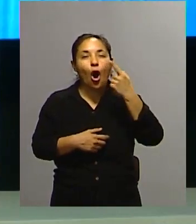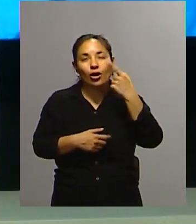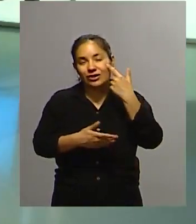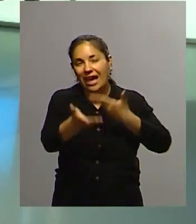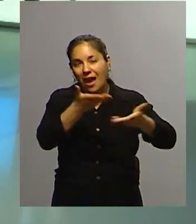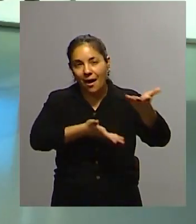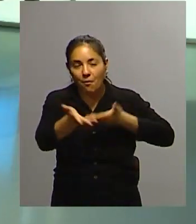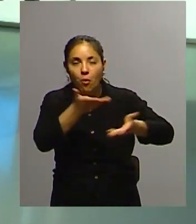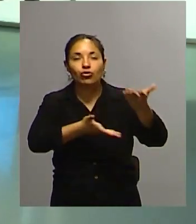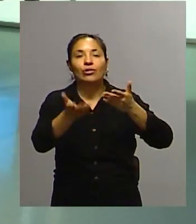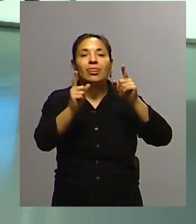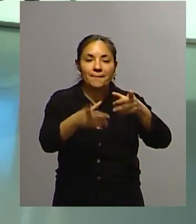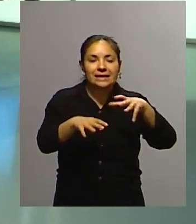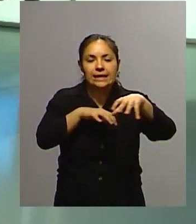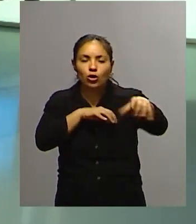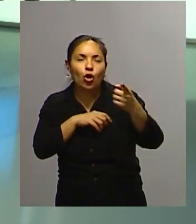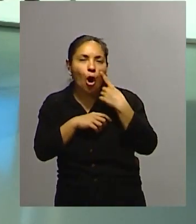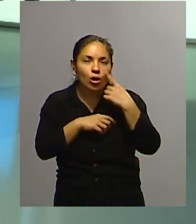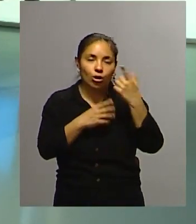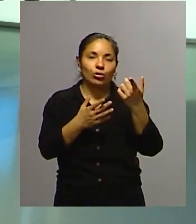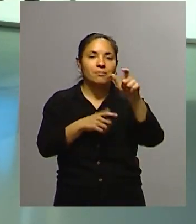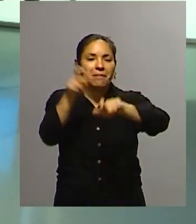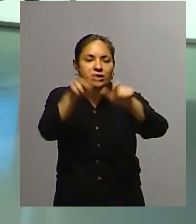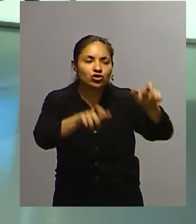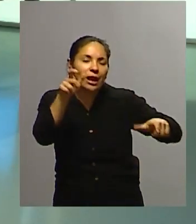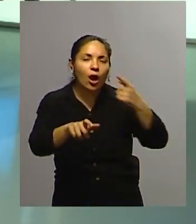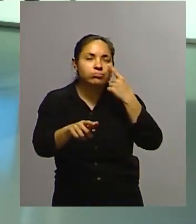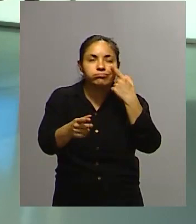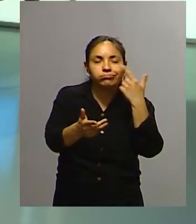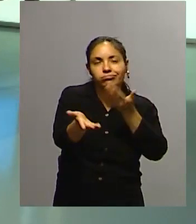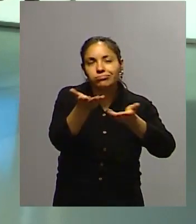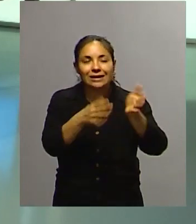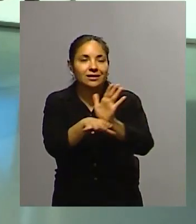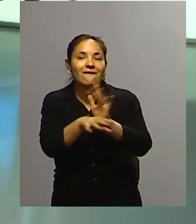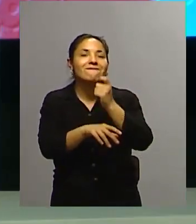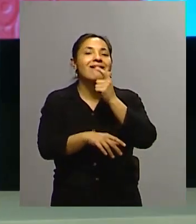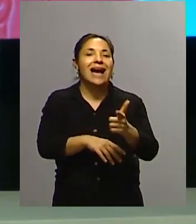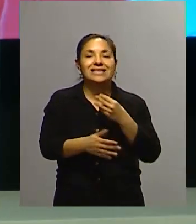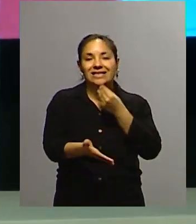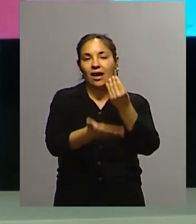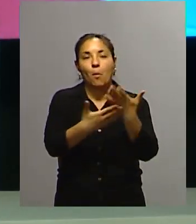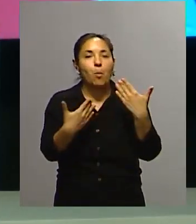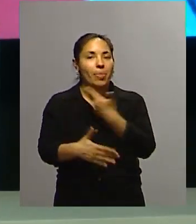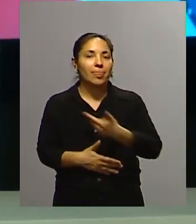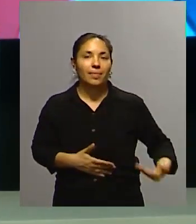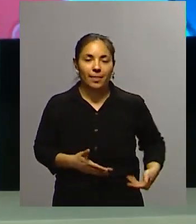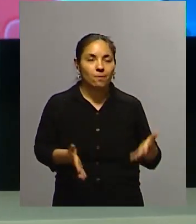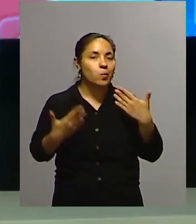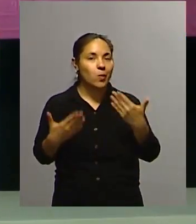sea, conozco los actores, eso se hizo más fácil para mí asumir la presidencia